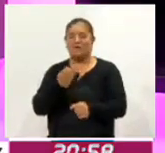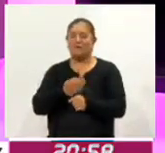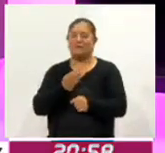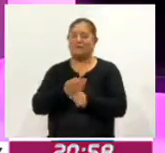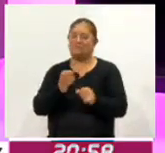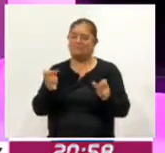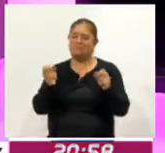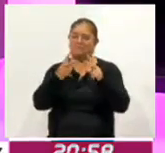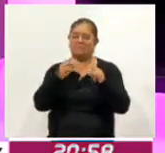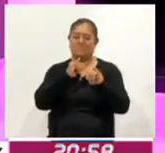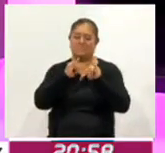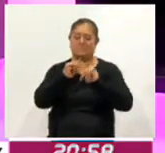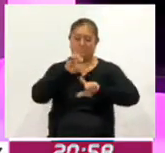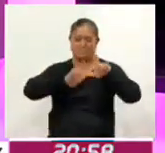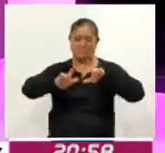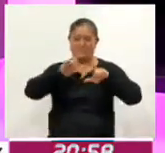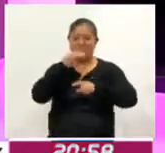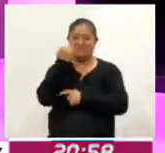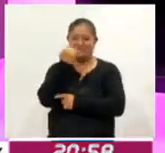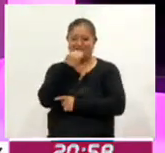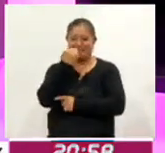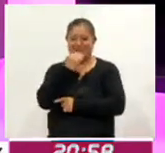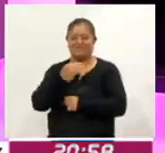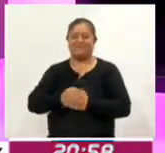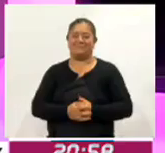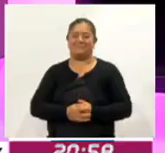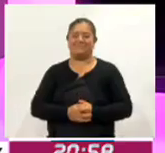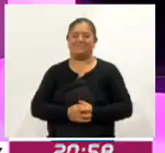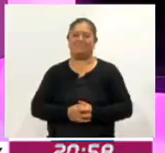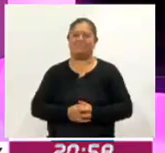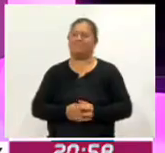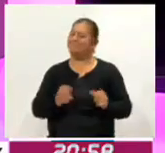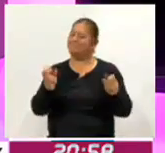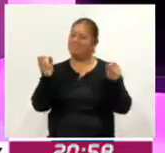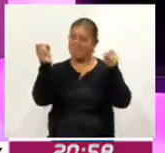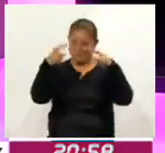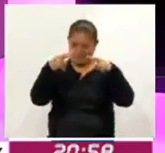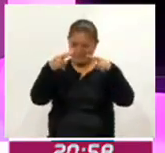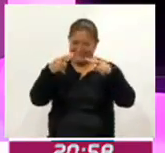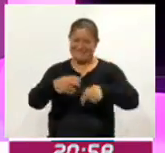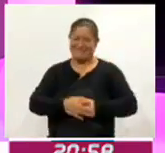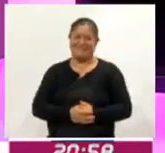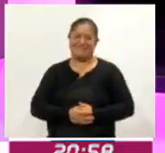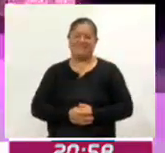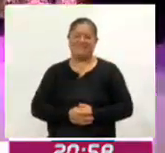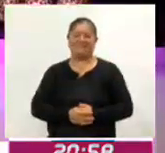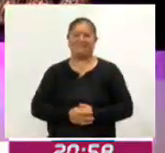de nuestra intérprete de lengua de señas mexicana, Miroslava Amador. Nos vemos hasta pronto.